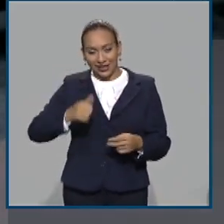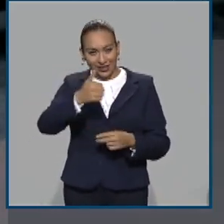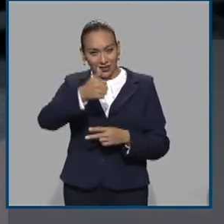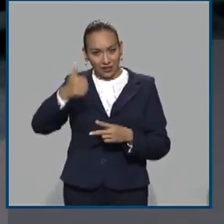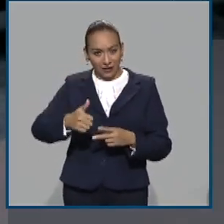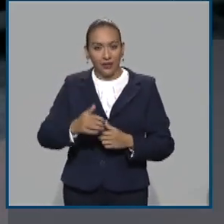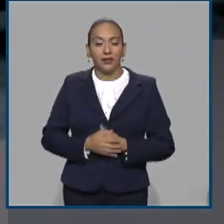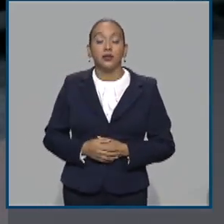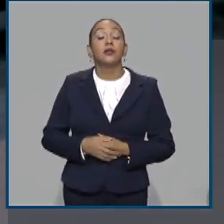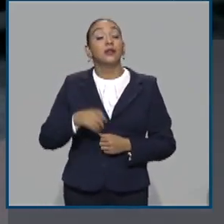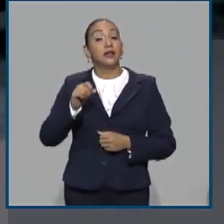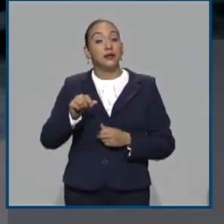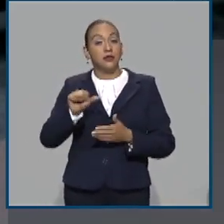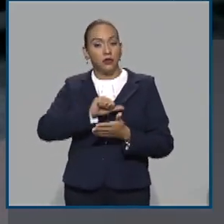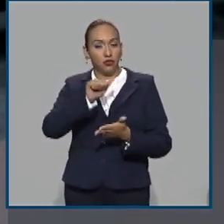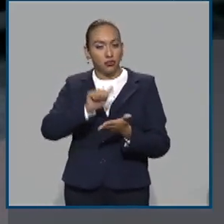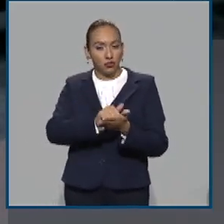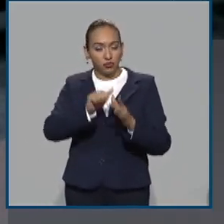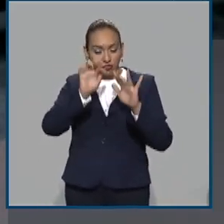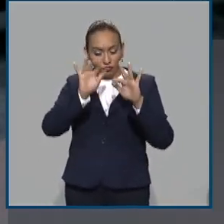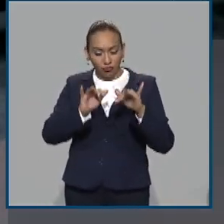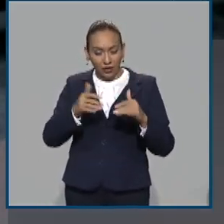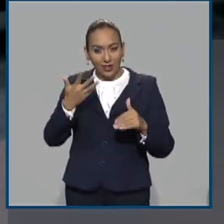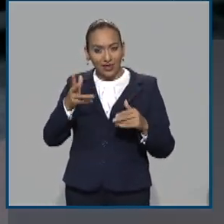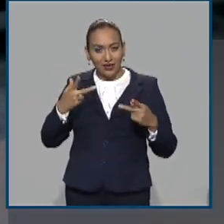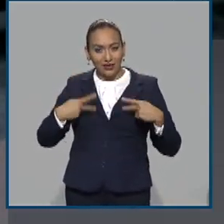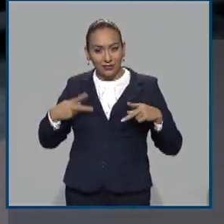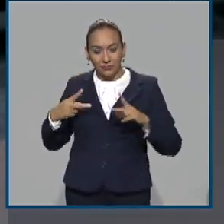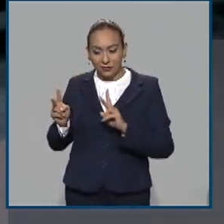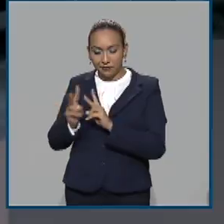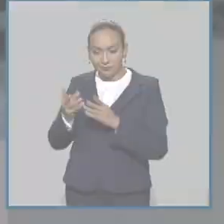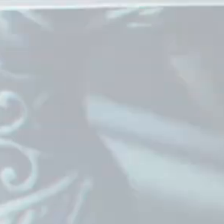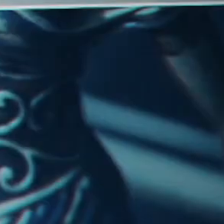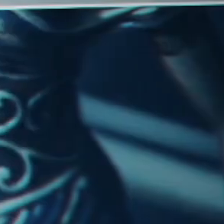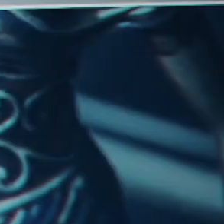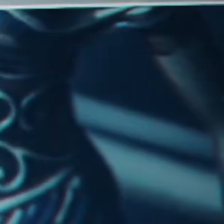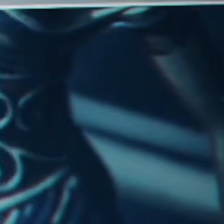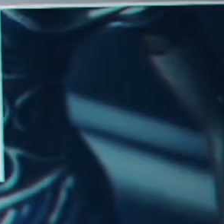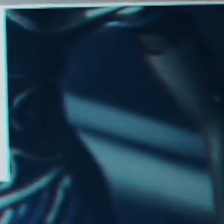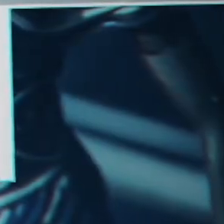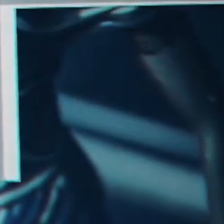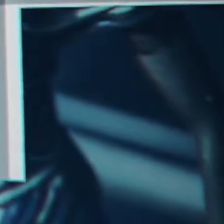caso, un acta circunstanciada suscrita por 10 personas vecinas.